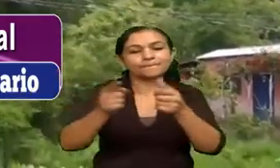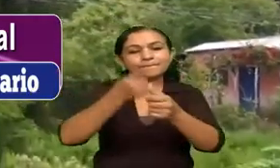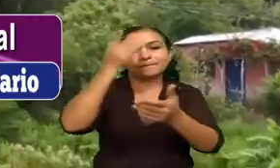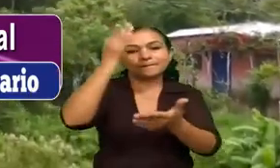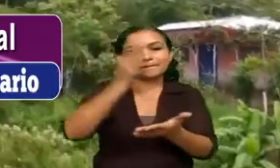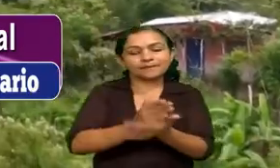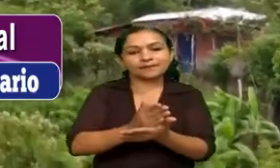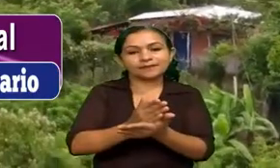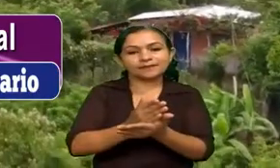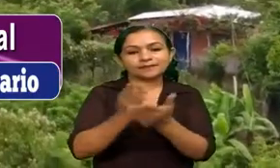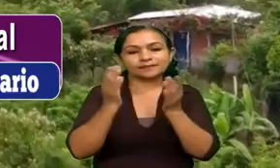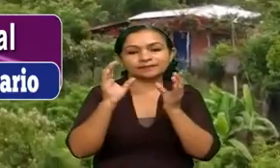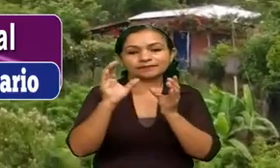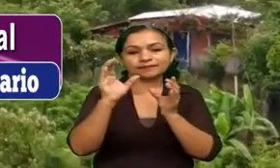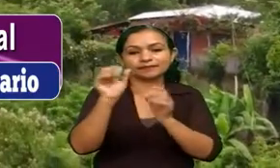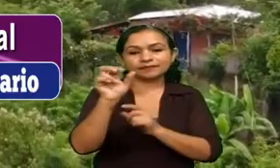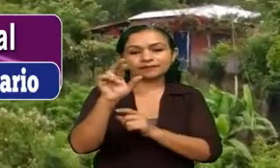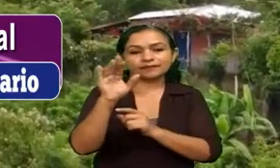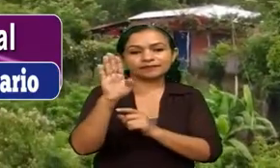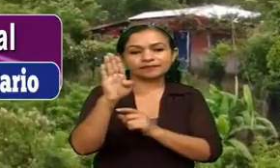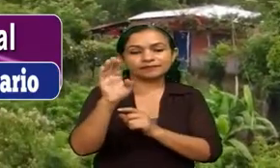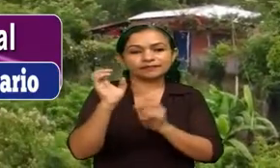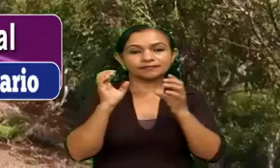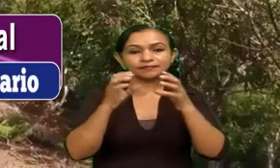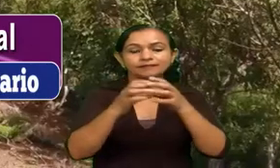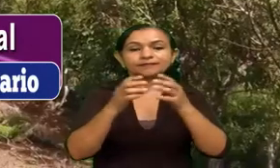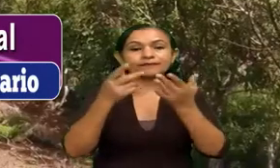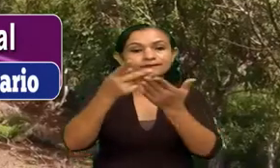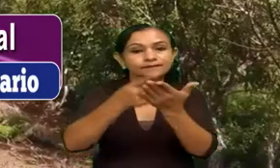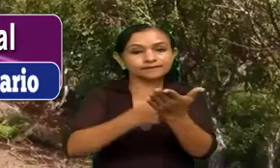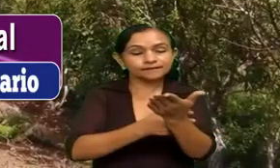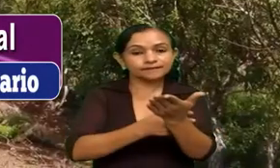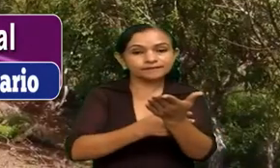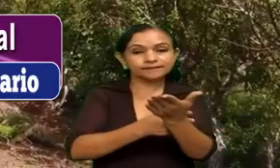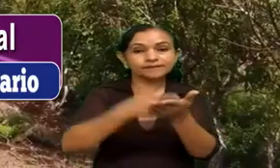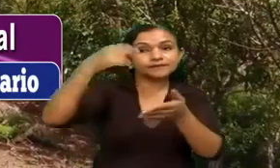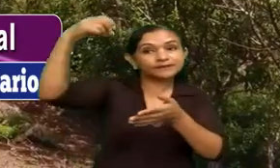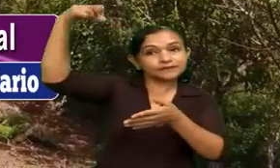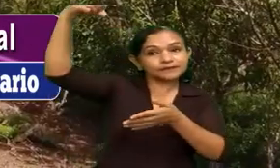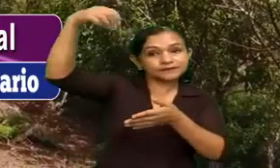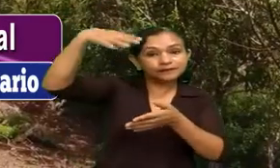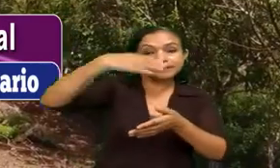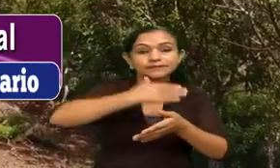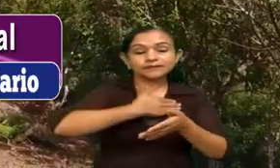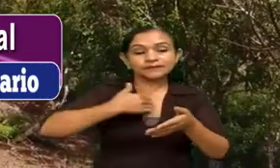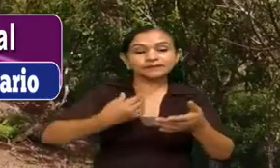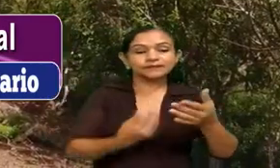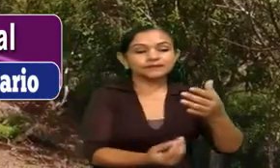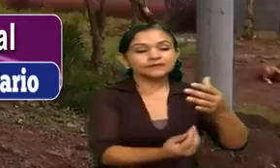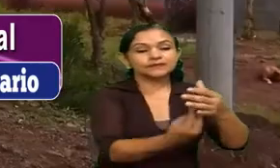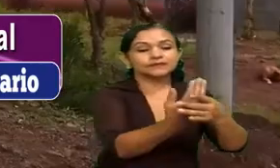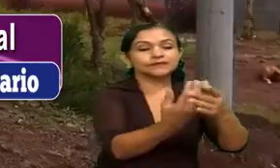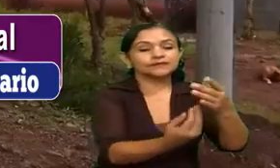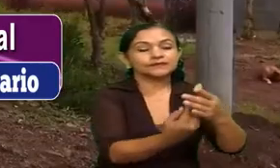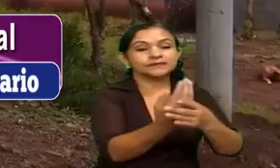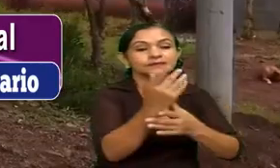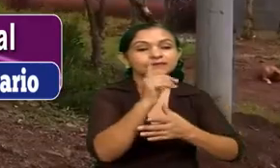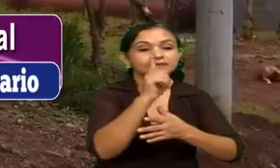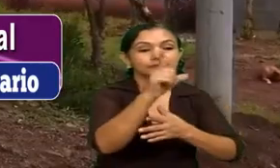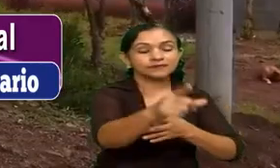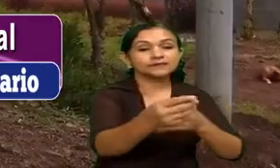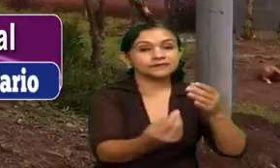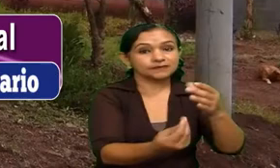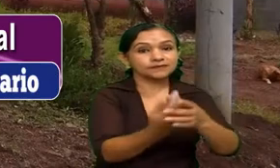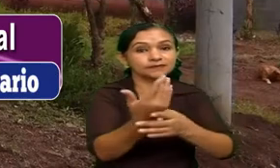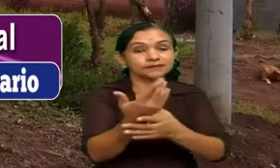importante, en la Costa Caribe estamos desarrollando proyectos con paneles solares para mejorar la productividad en el campo.